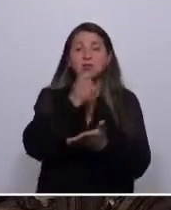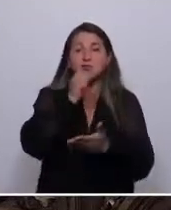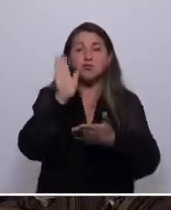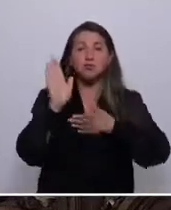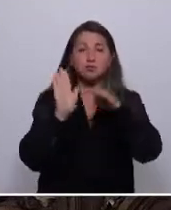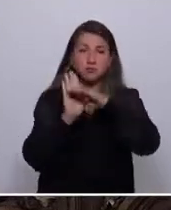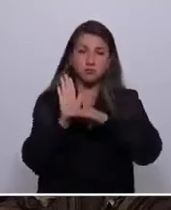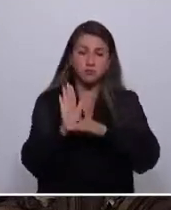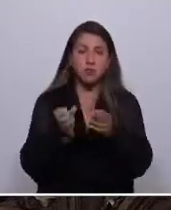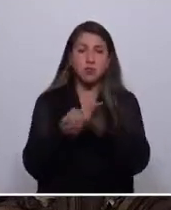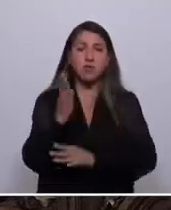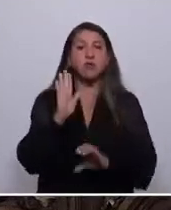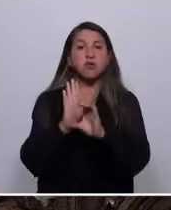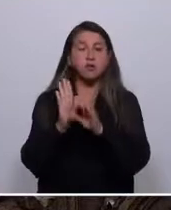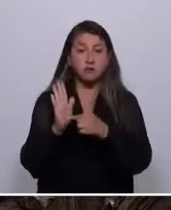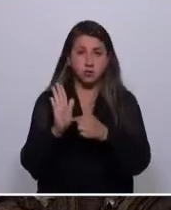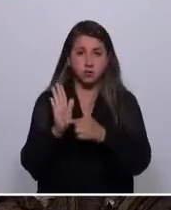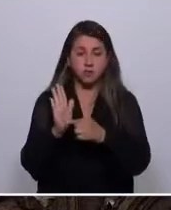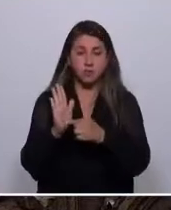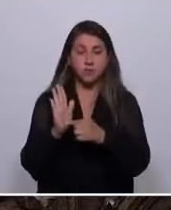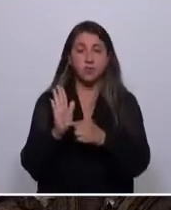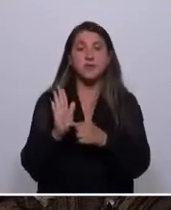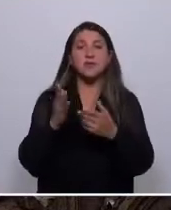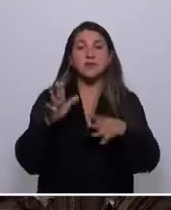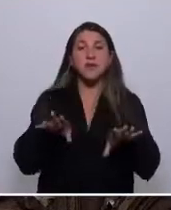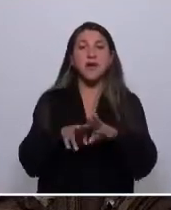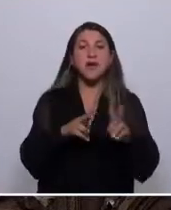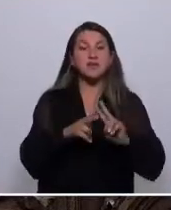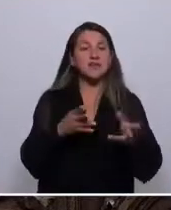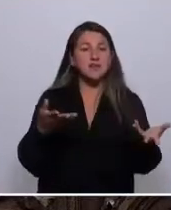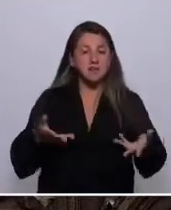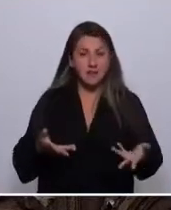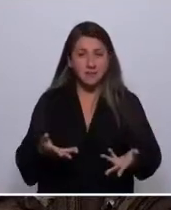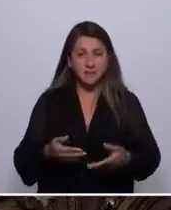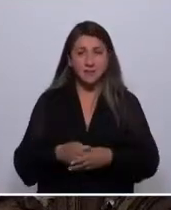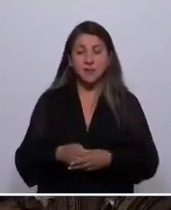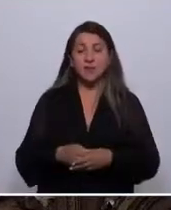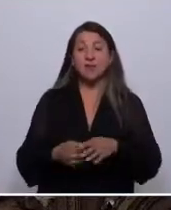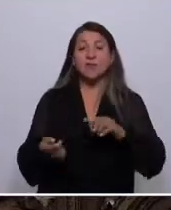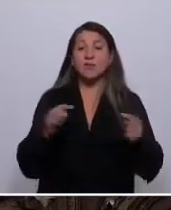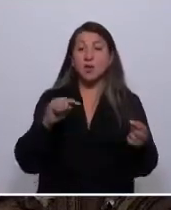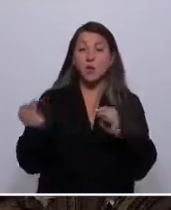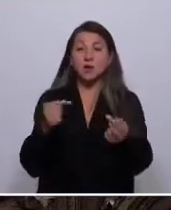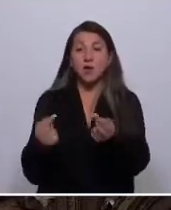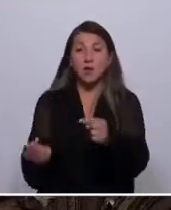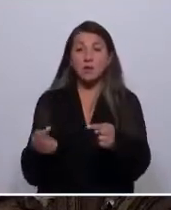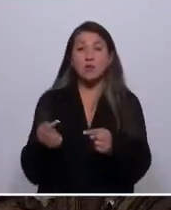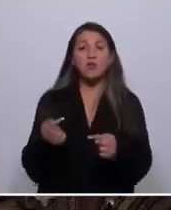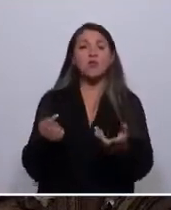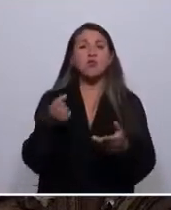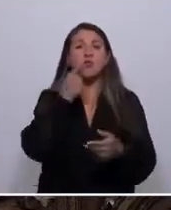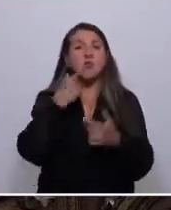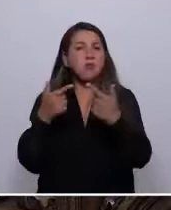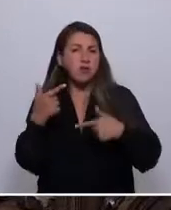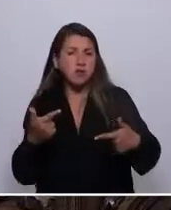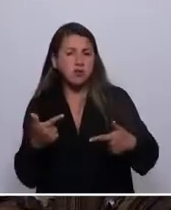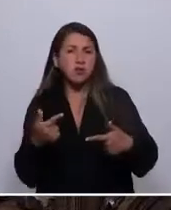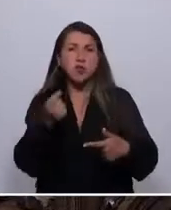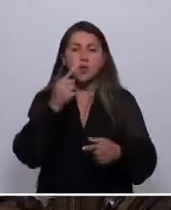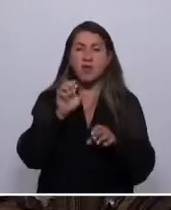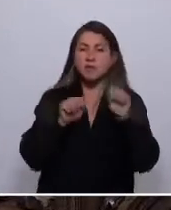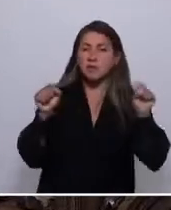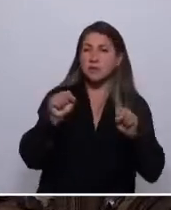nueva Constitución. Esta debe ser la consideración determinante cuando discutamos sobre régimen político, sobre sistema